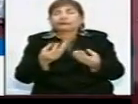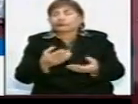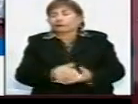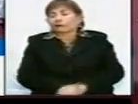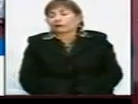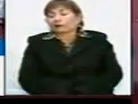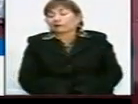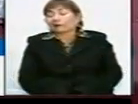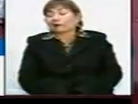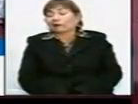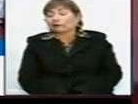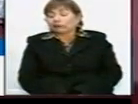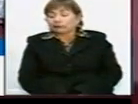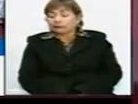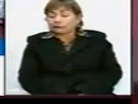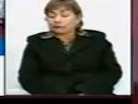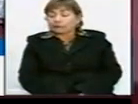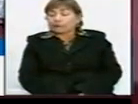día